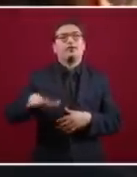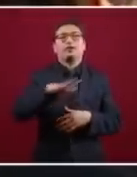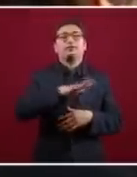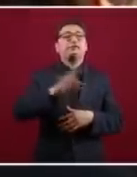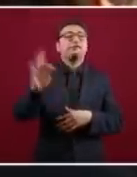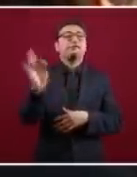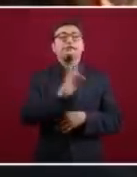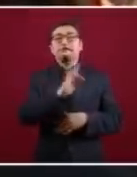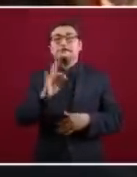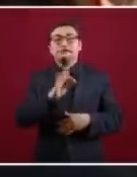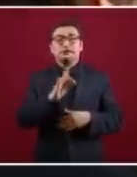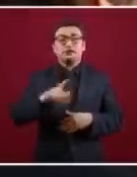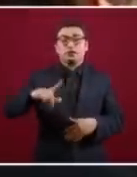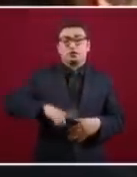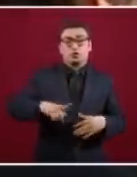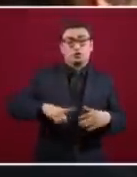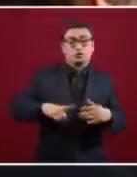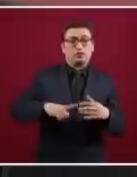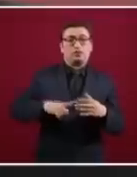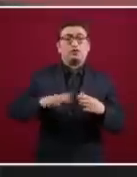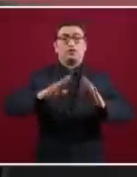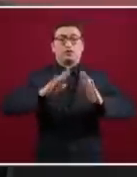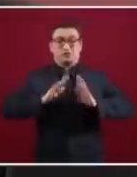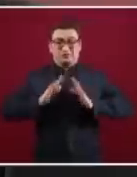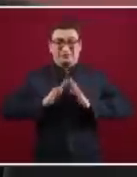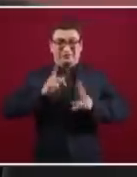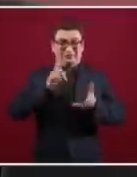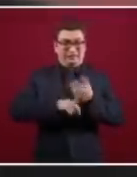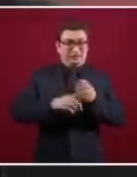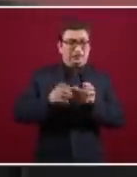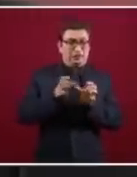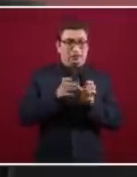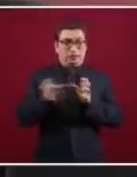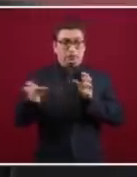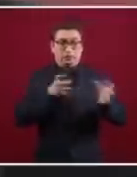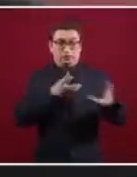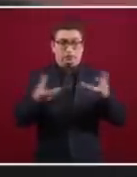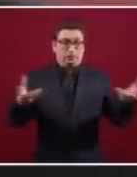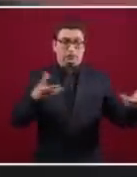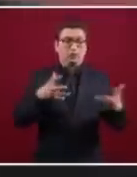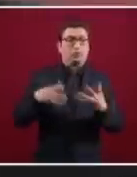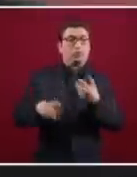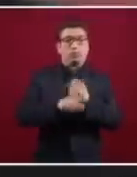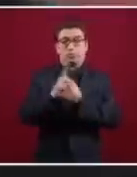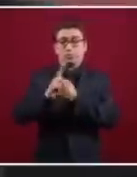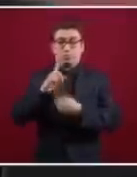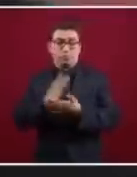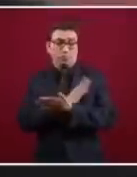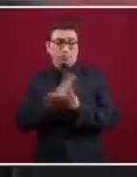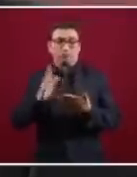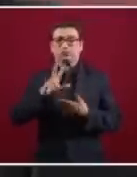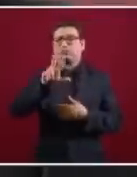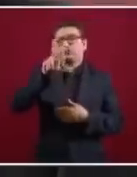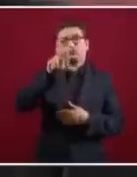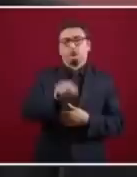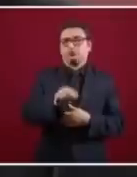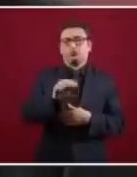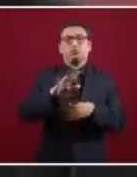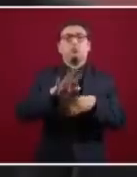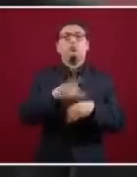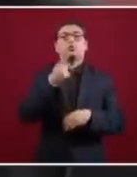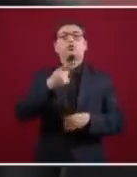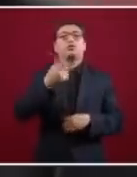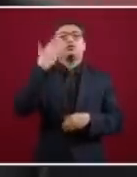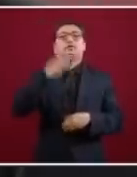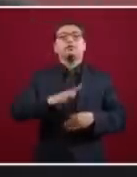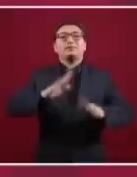fracturas en el ejército eso no existe y no existe porque el ejército mexicano